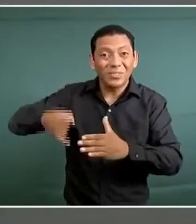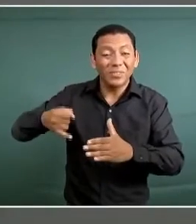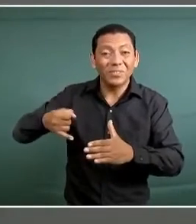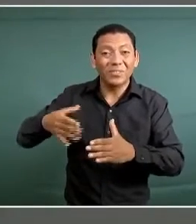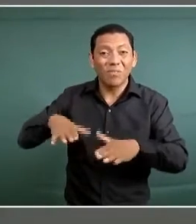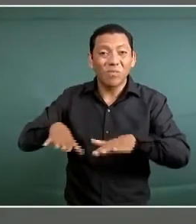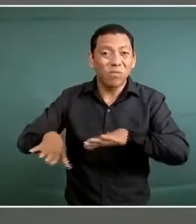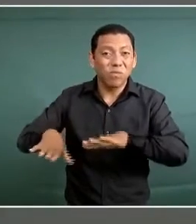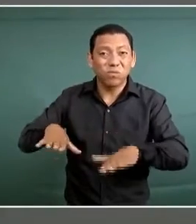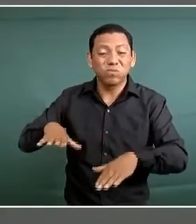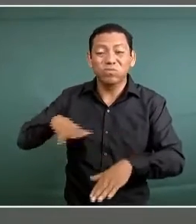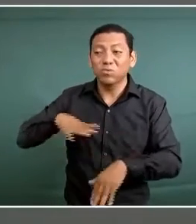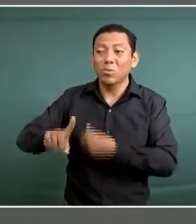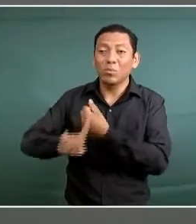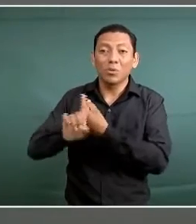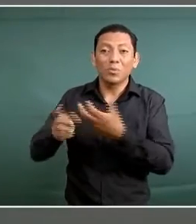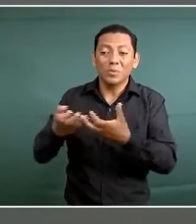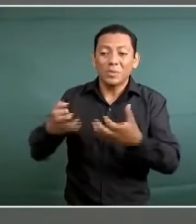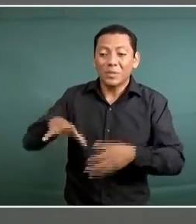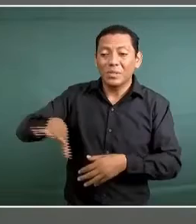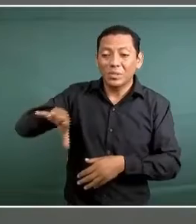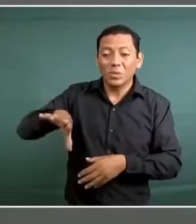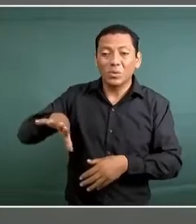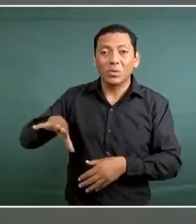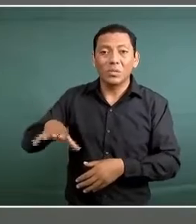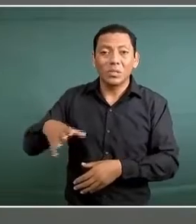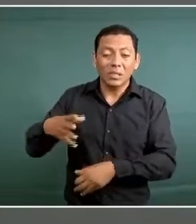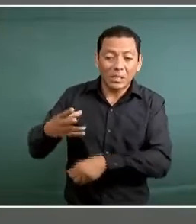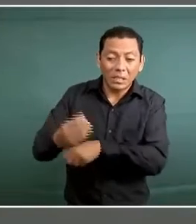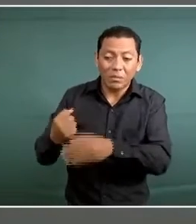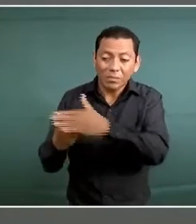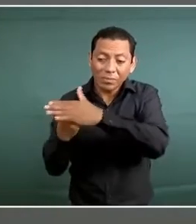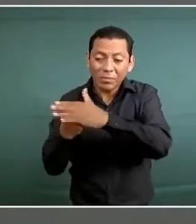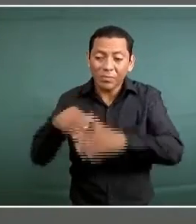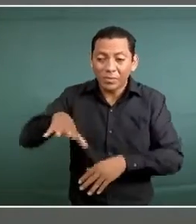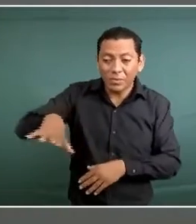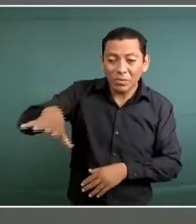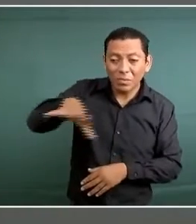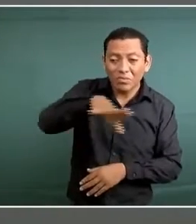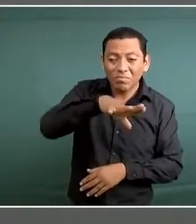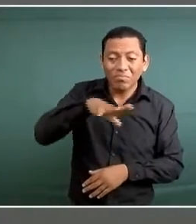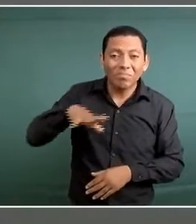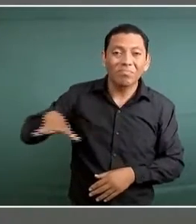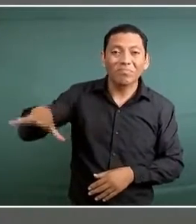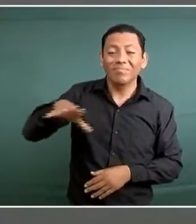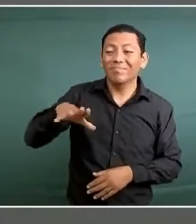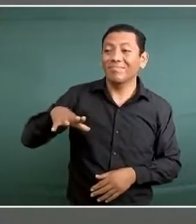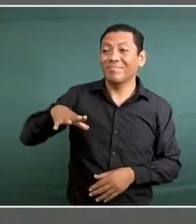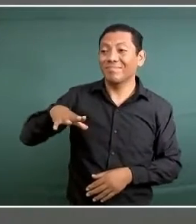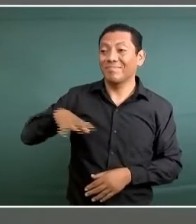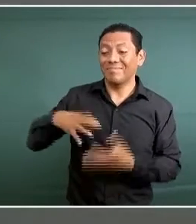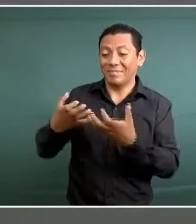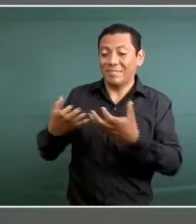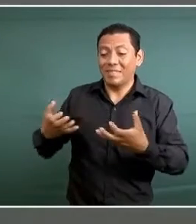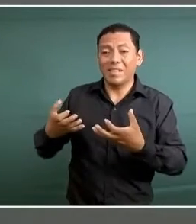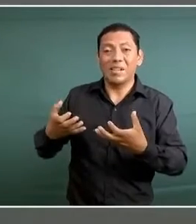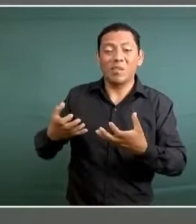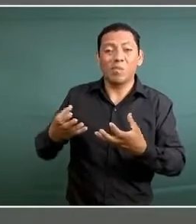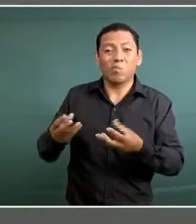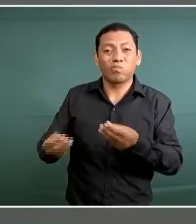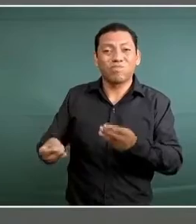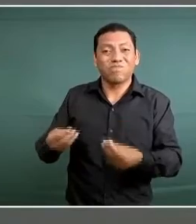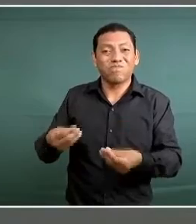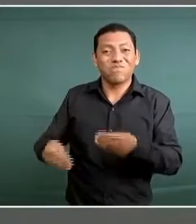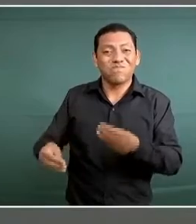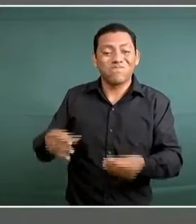tiene un problema de estructura toda esa zona es una zona de hundimientos más